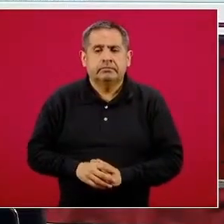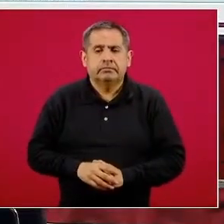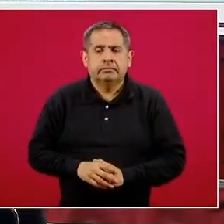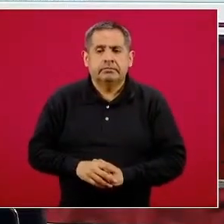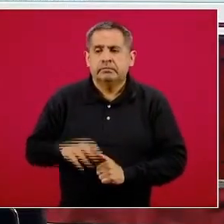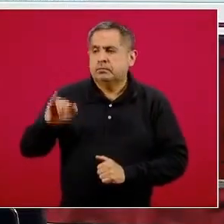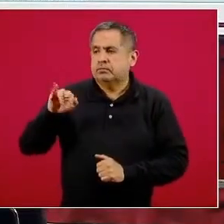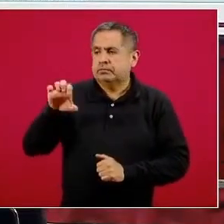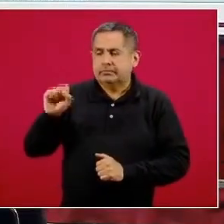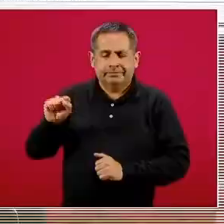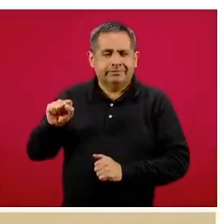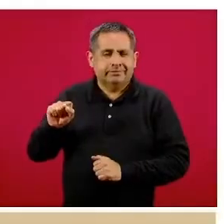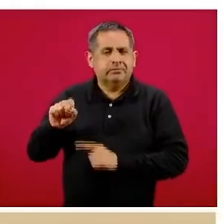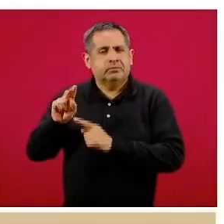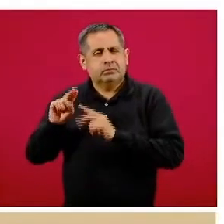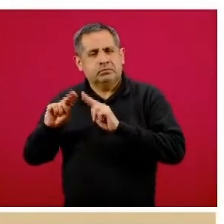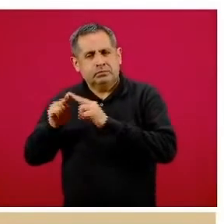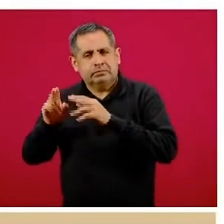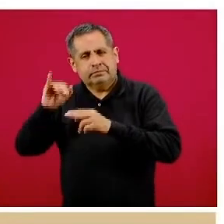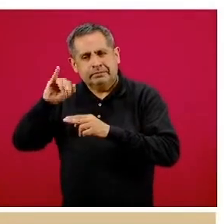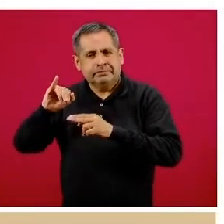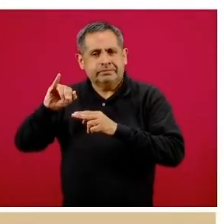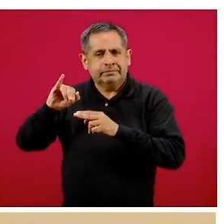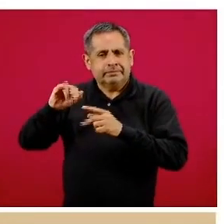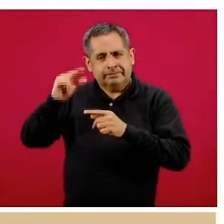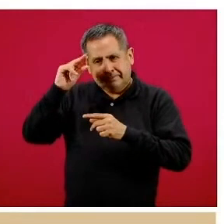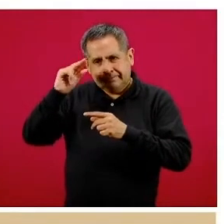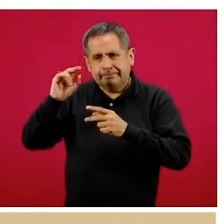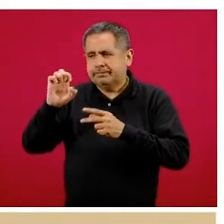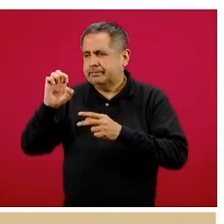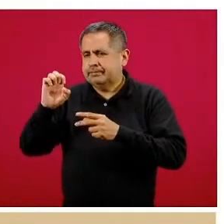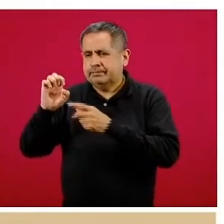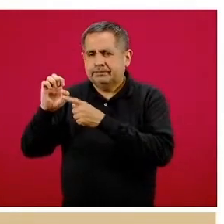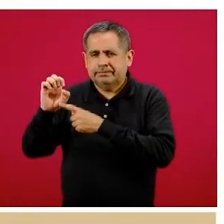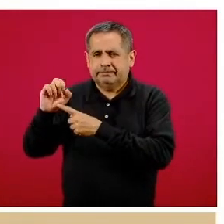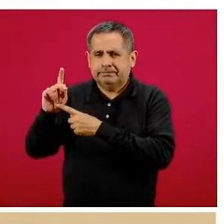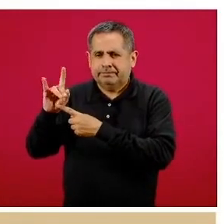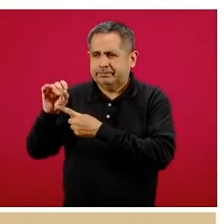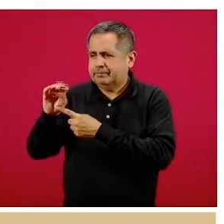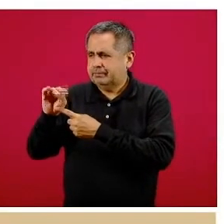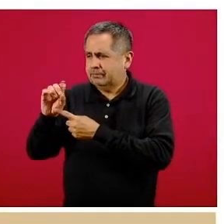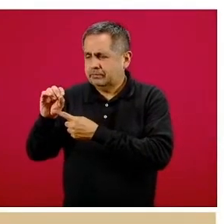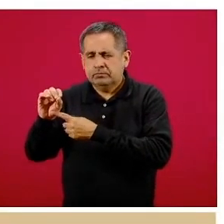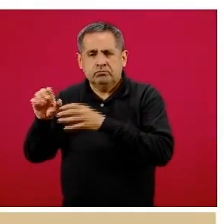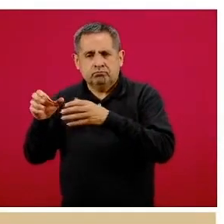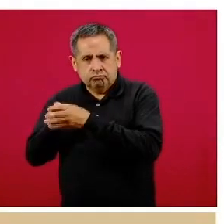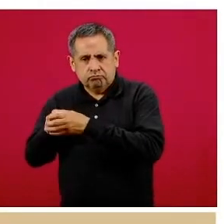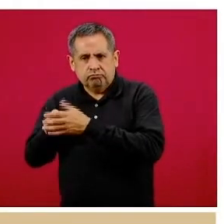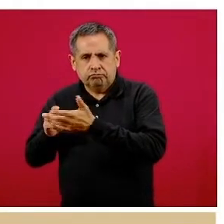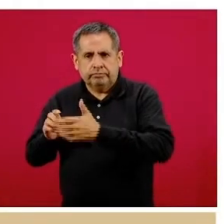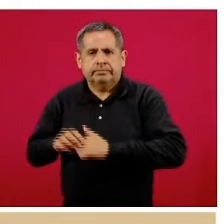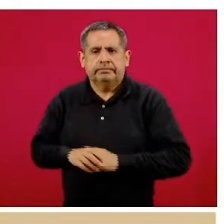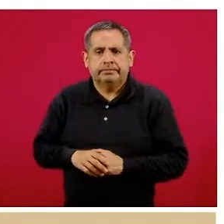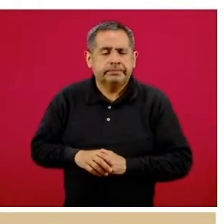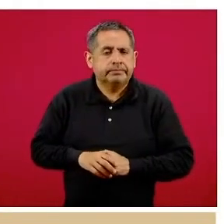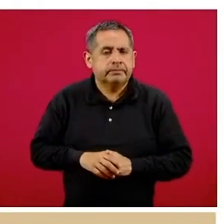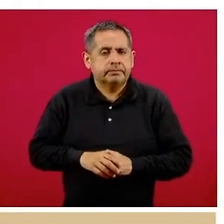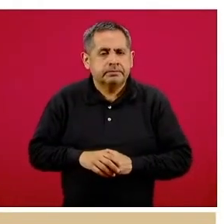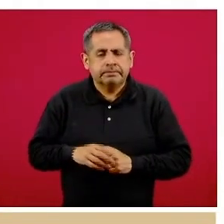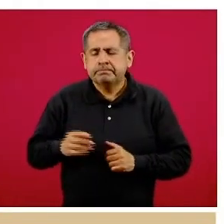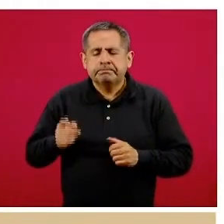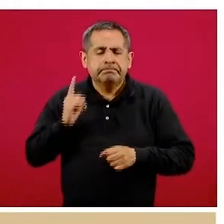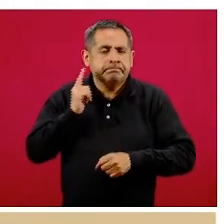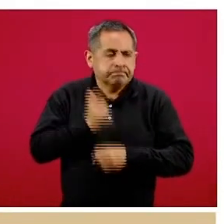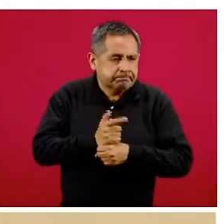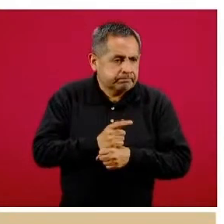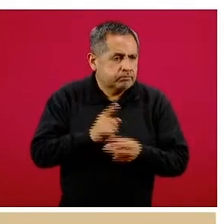La UIES en sí, entonces, el propósito principal que tiene, pues va a ser detectar y atender con oportunidad